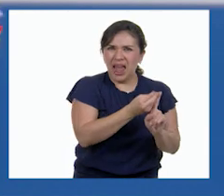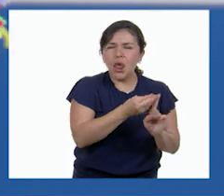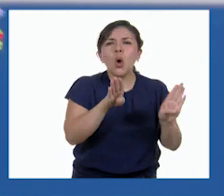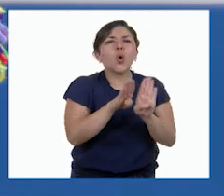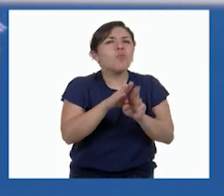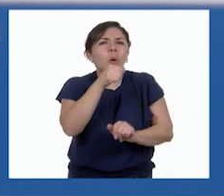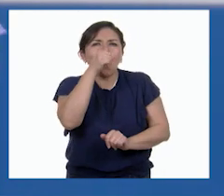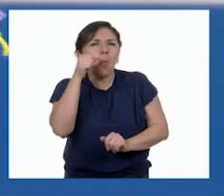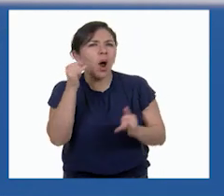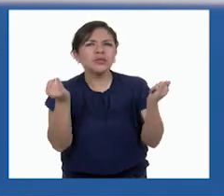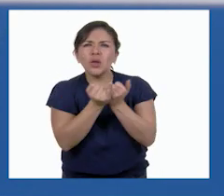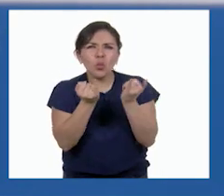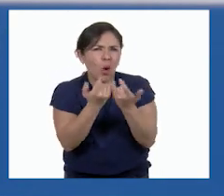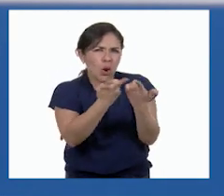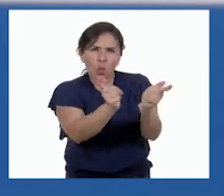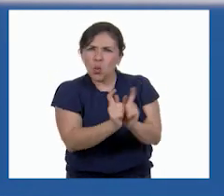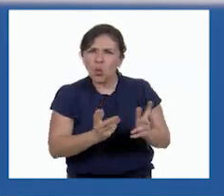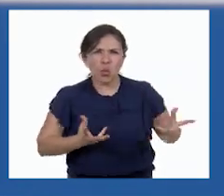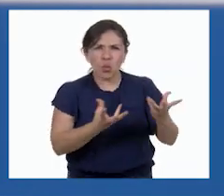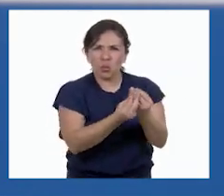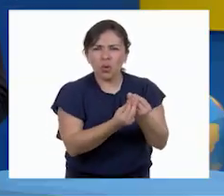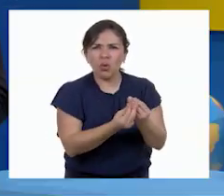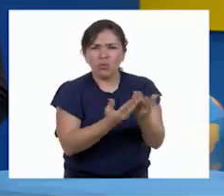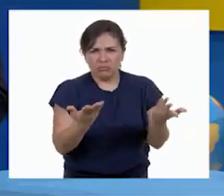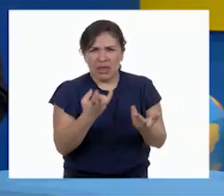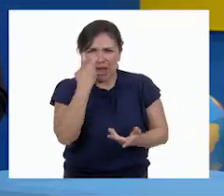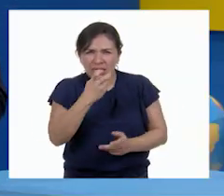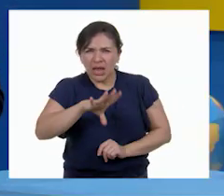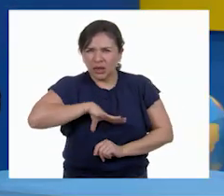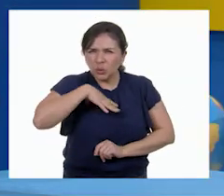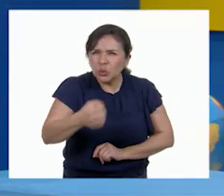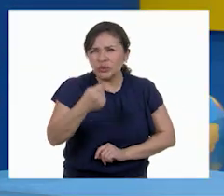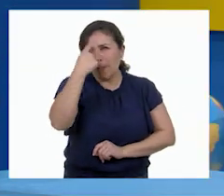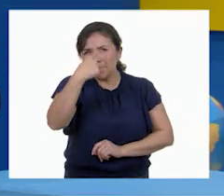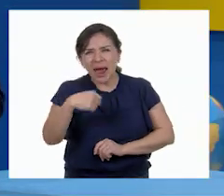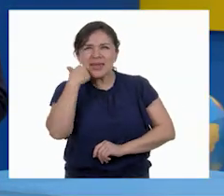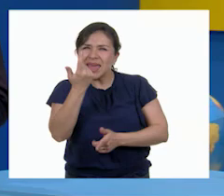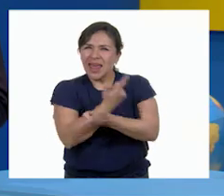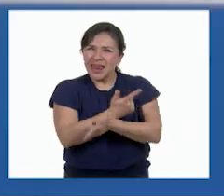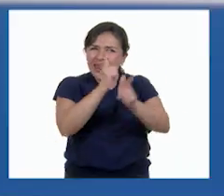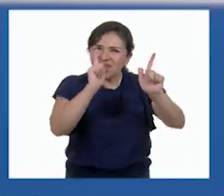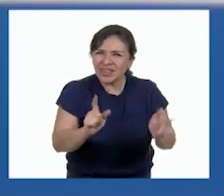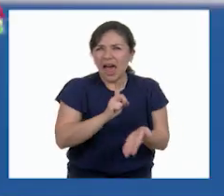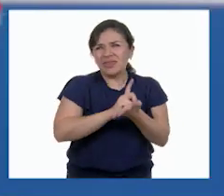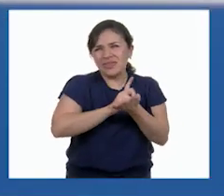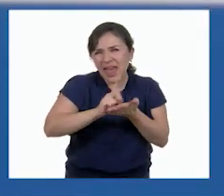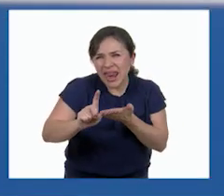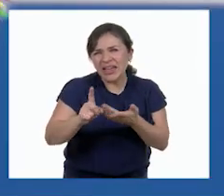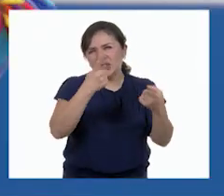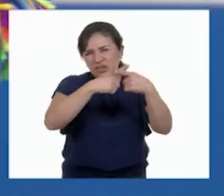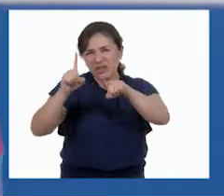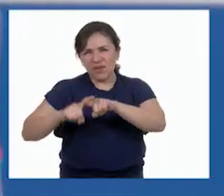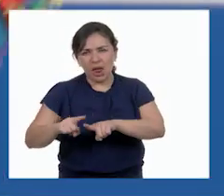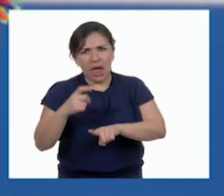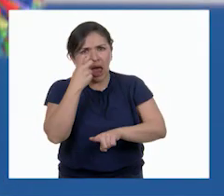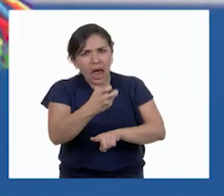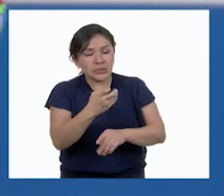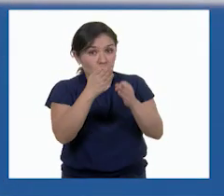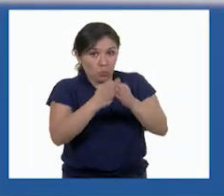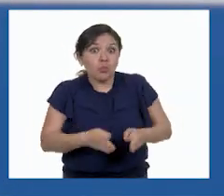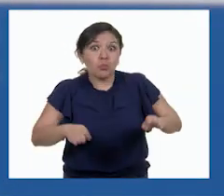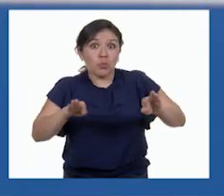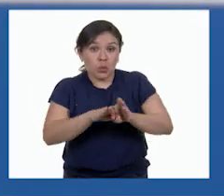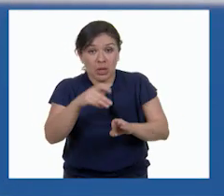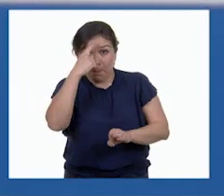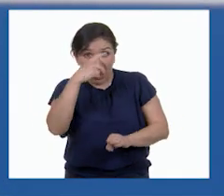Benito Juárez y su grupo. Y si la lucha por sus libertades y los derechos habían sido tan